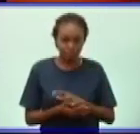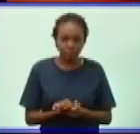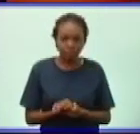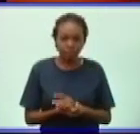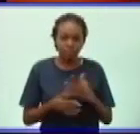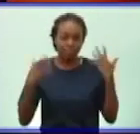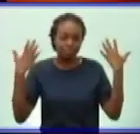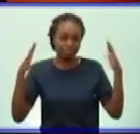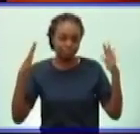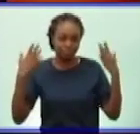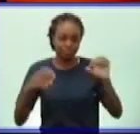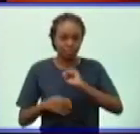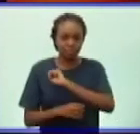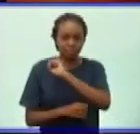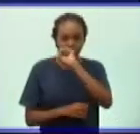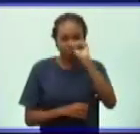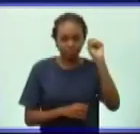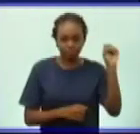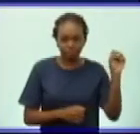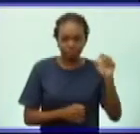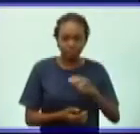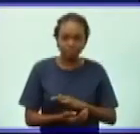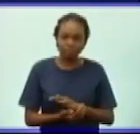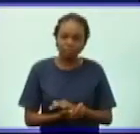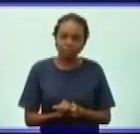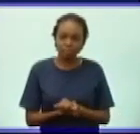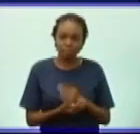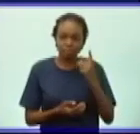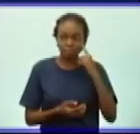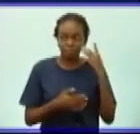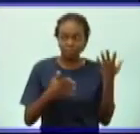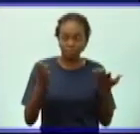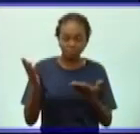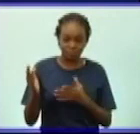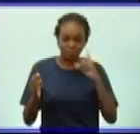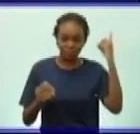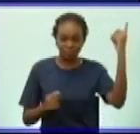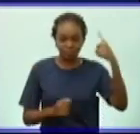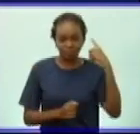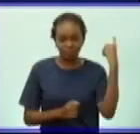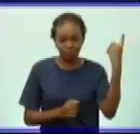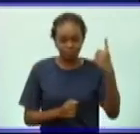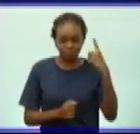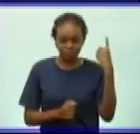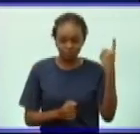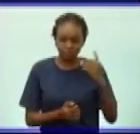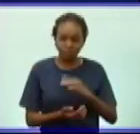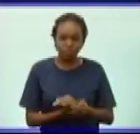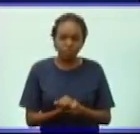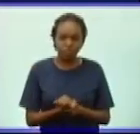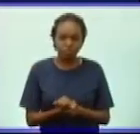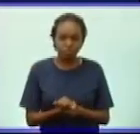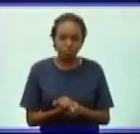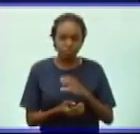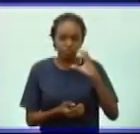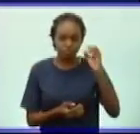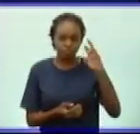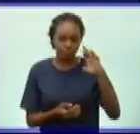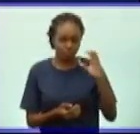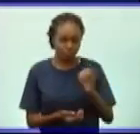los ganadores de concurso a nivel nacional de la medalla de